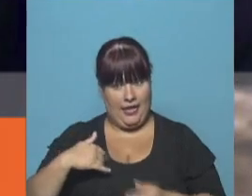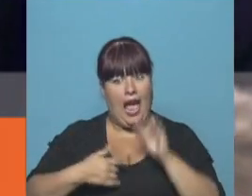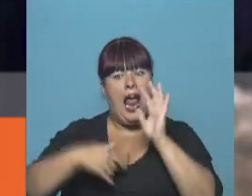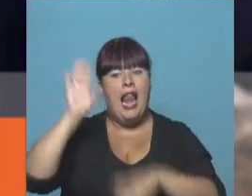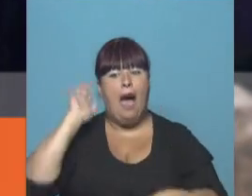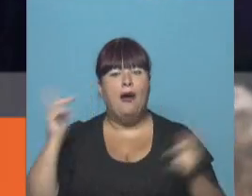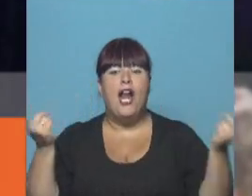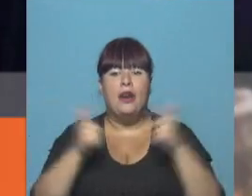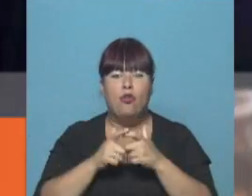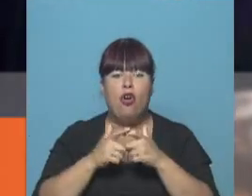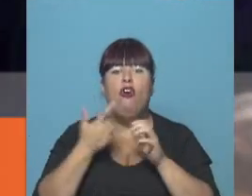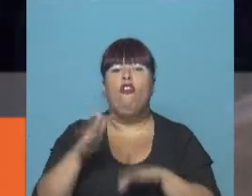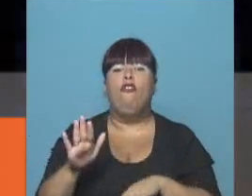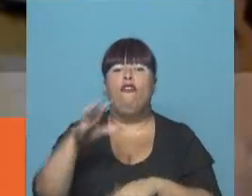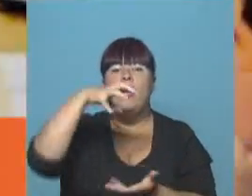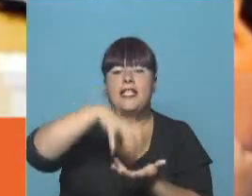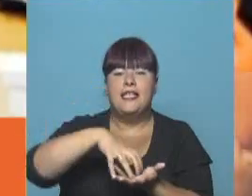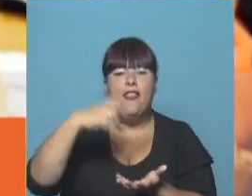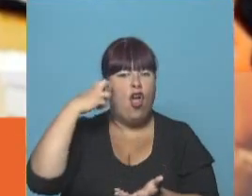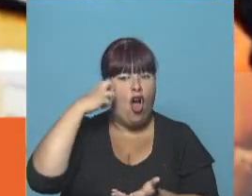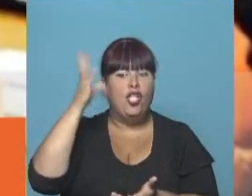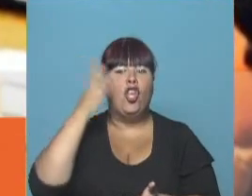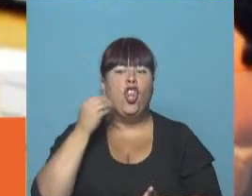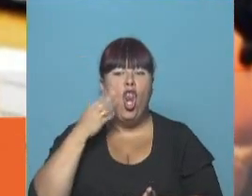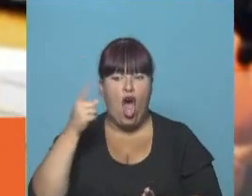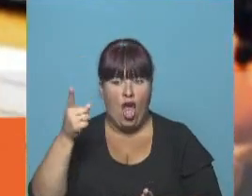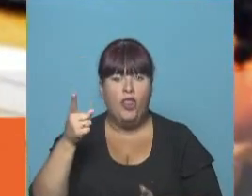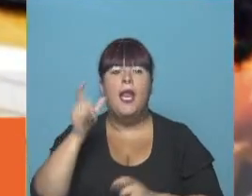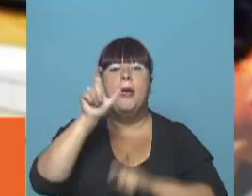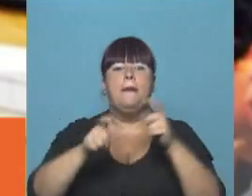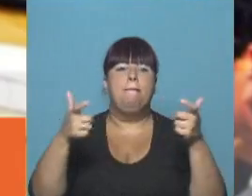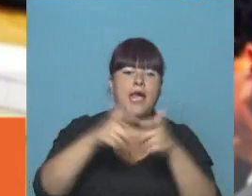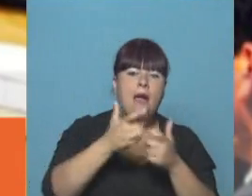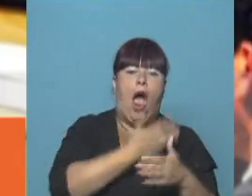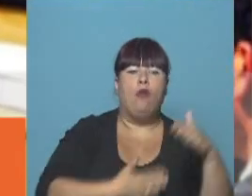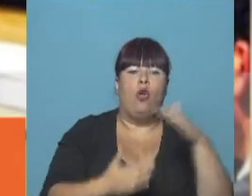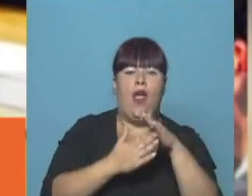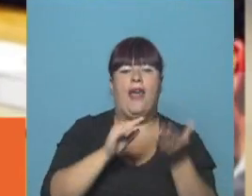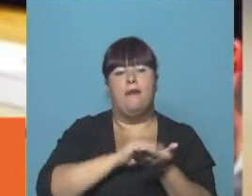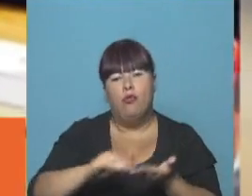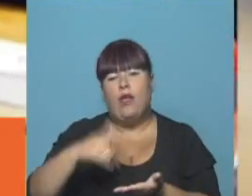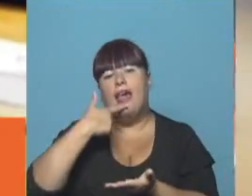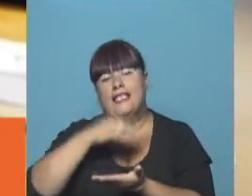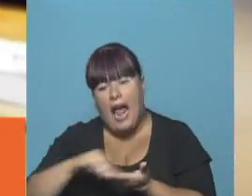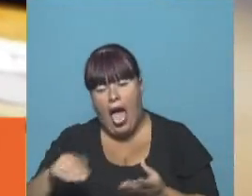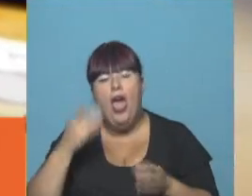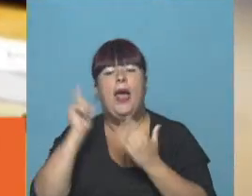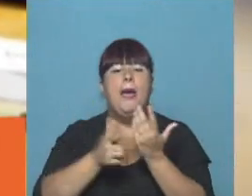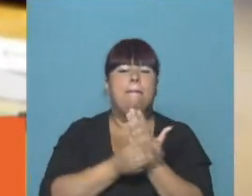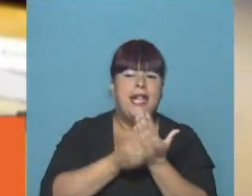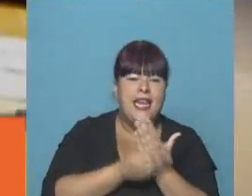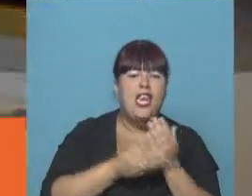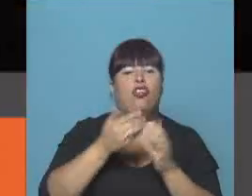de las reuniones se realizaron en la sede del parlamento en londres con miembros y autoridades de las cámaras y también con ministros y